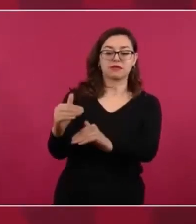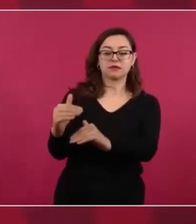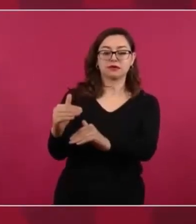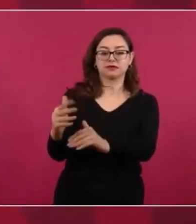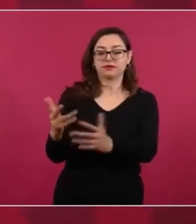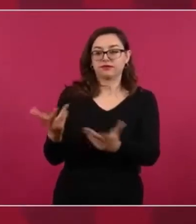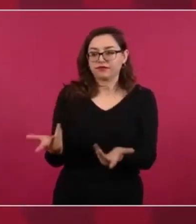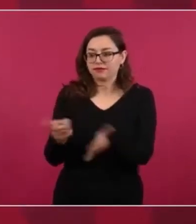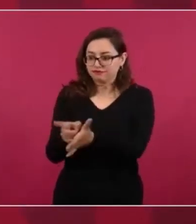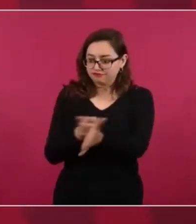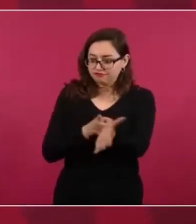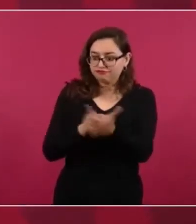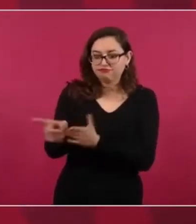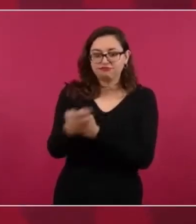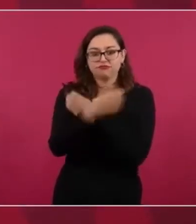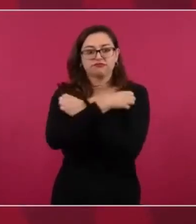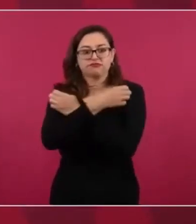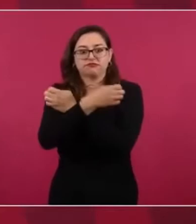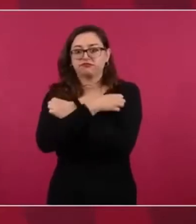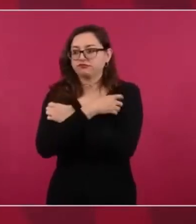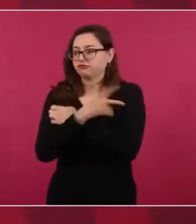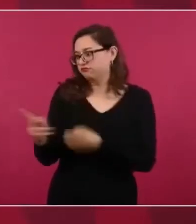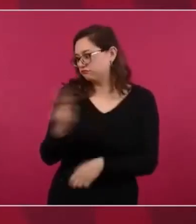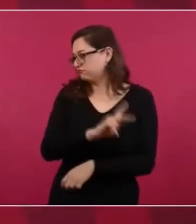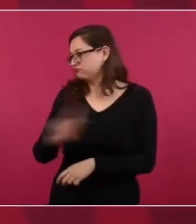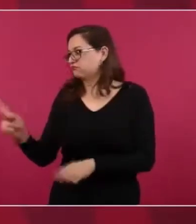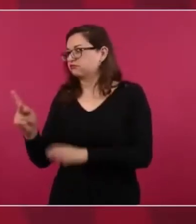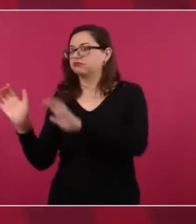el derecho a la educación de todos,